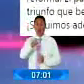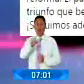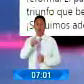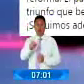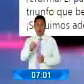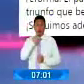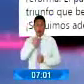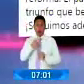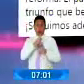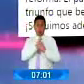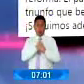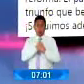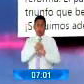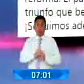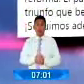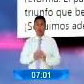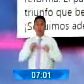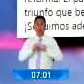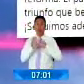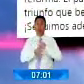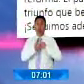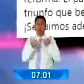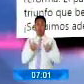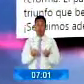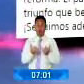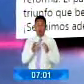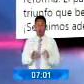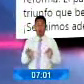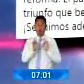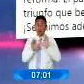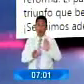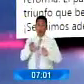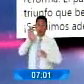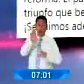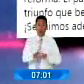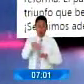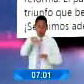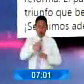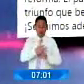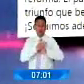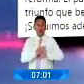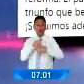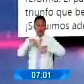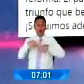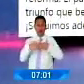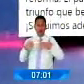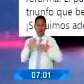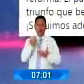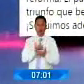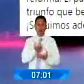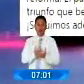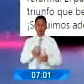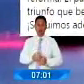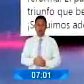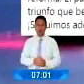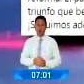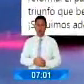en Twitter. Este señaló: la Asamblea Nacional ha dado un paso muy importante y fundamental para defender la estabilidad económica y la